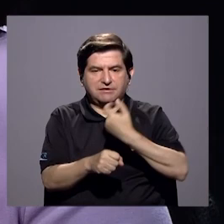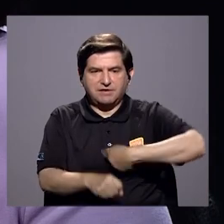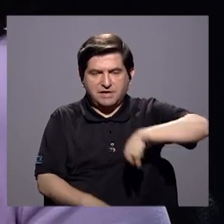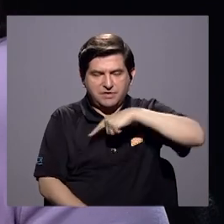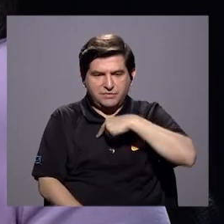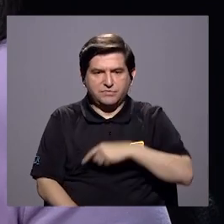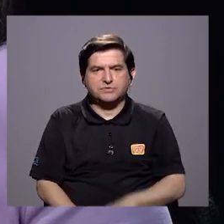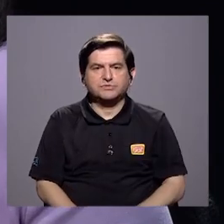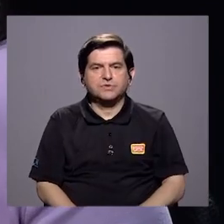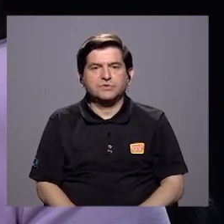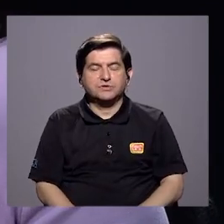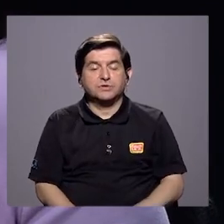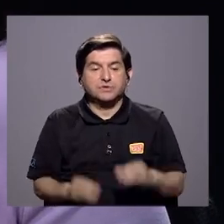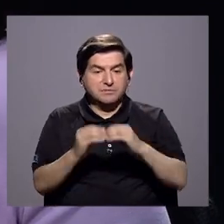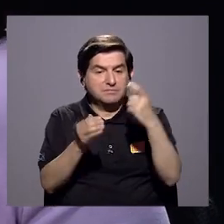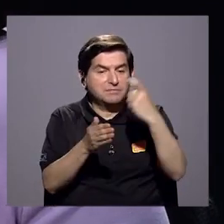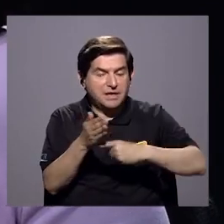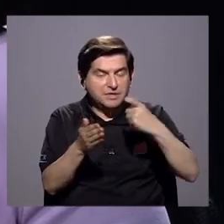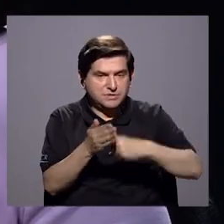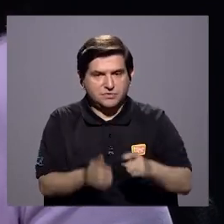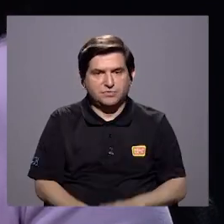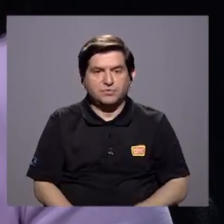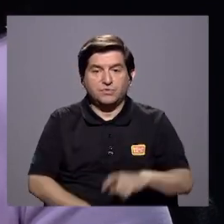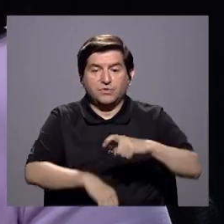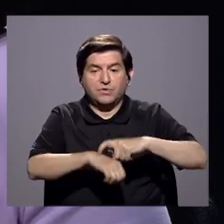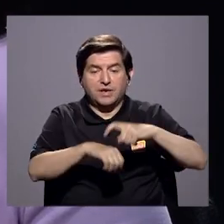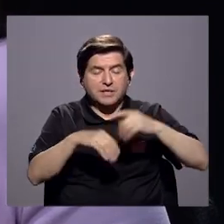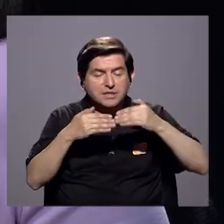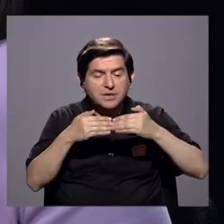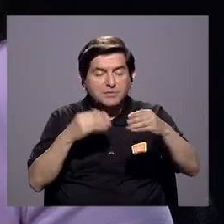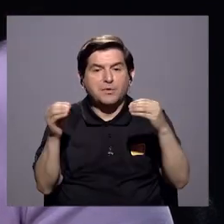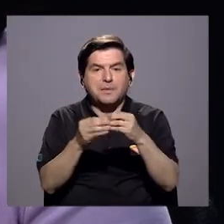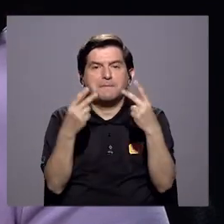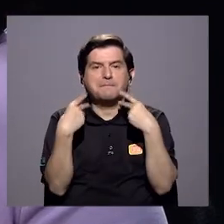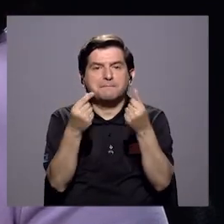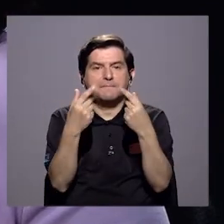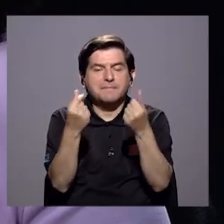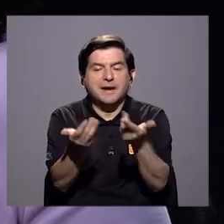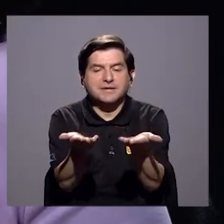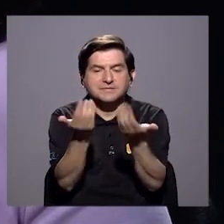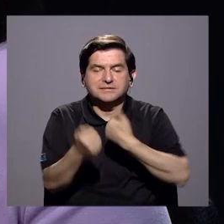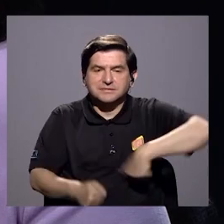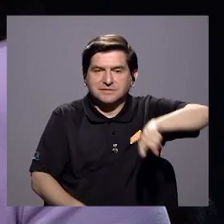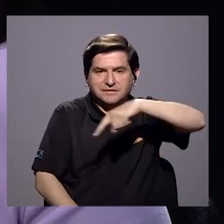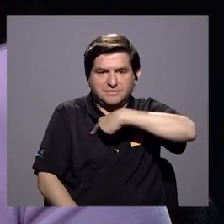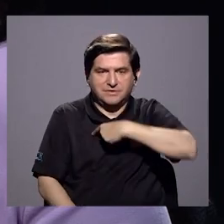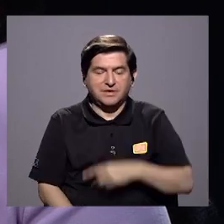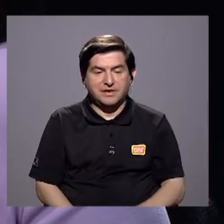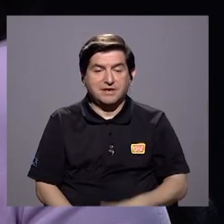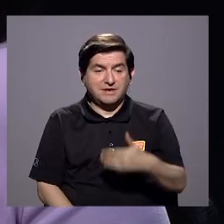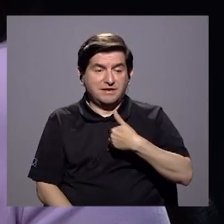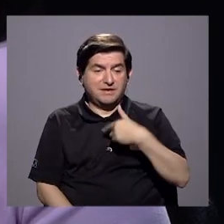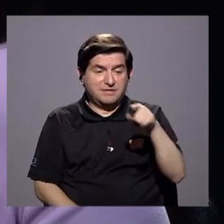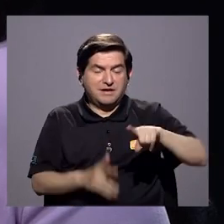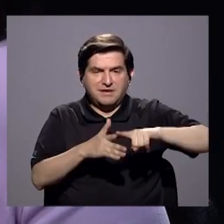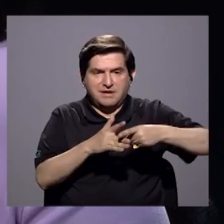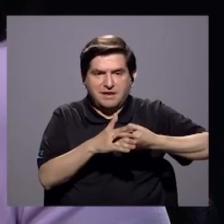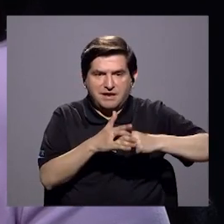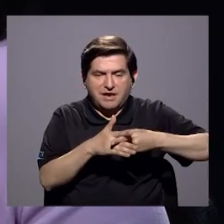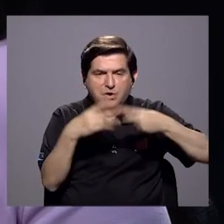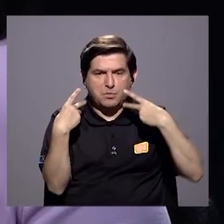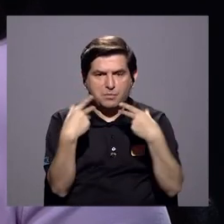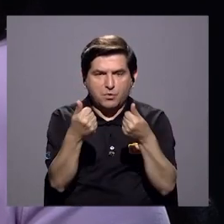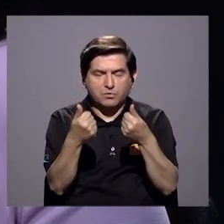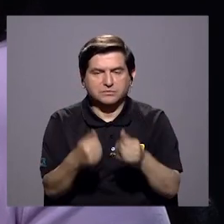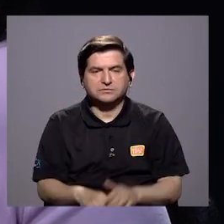hemos descuidado, pero nos va a tocar trabajar más duro porque el tiempo ha transcurrido más rápido de lo que hubiéramos querido, y nos va a tocar tener esa herramienta pronto